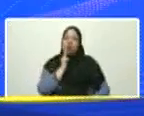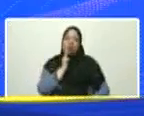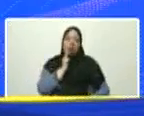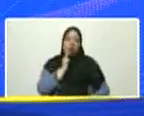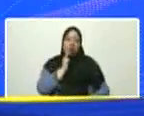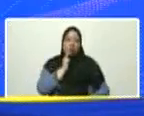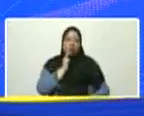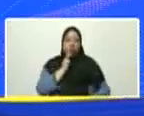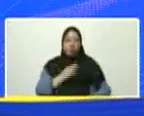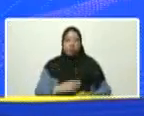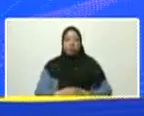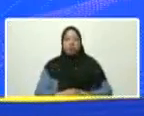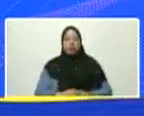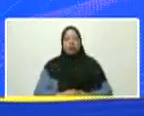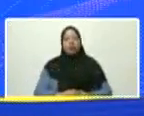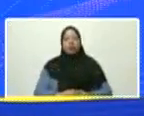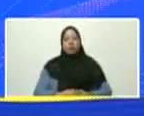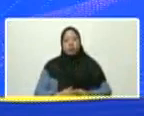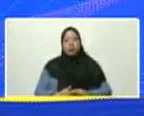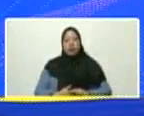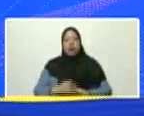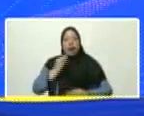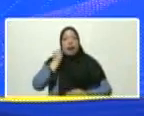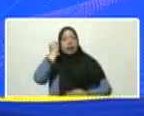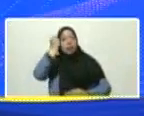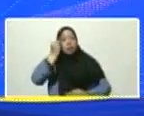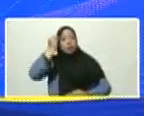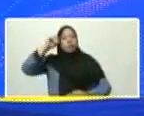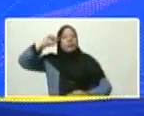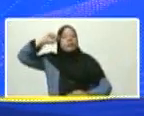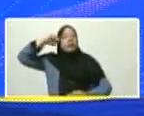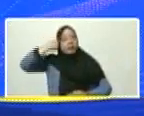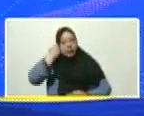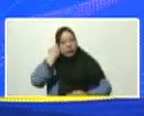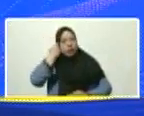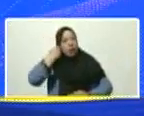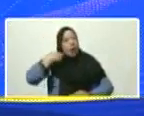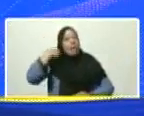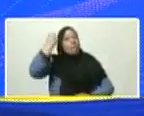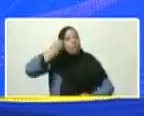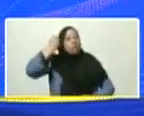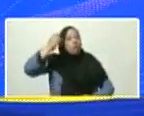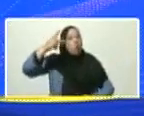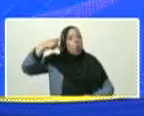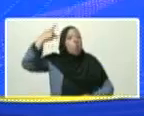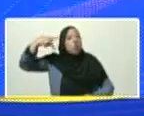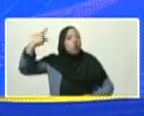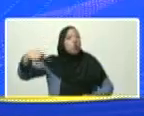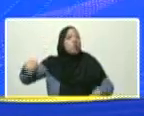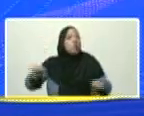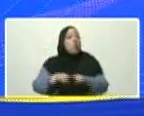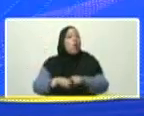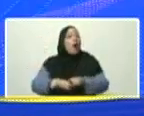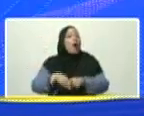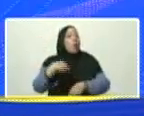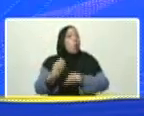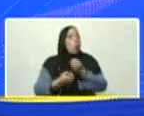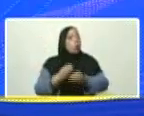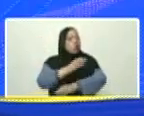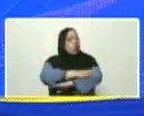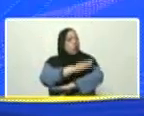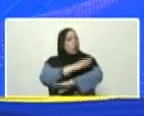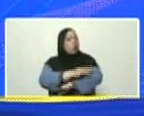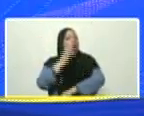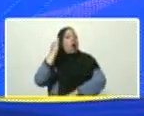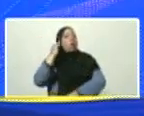y poder traer su doctrina, su filosofía, su ejemplo. Bolívar fue